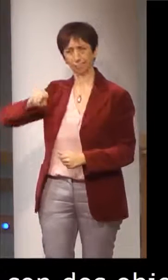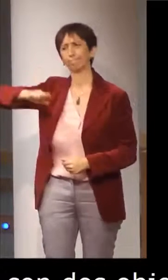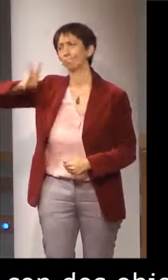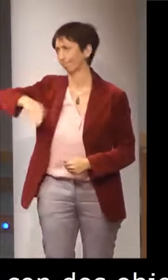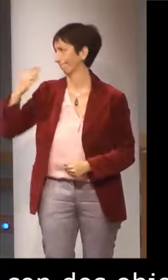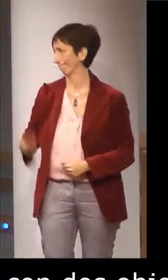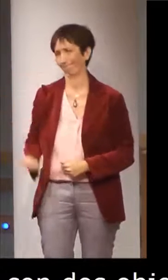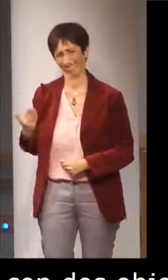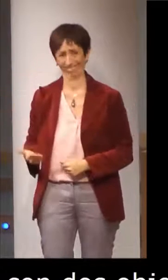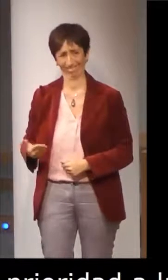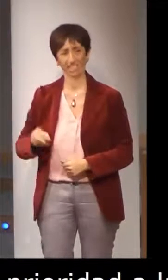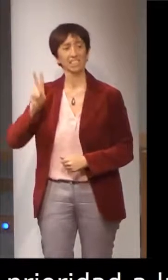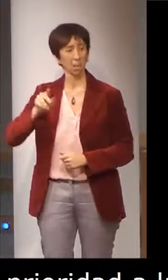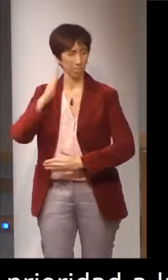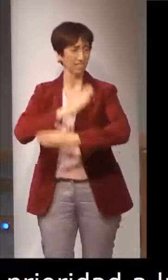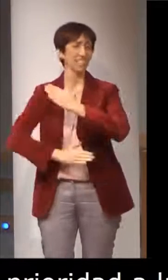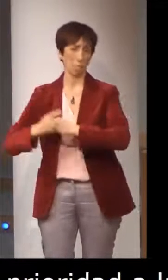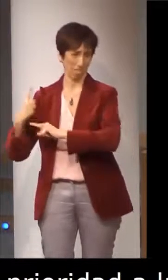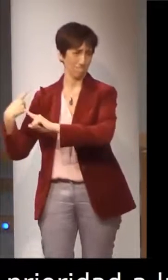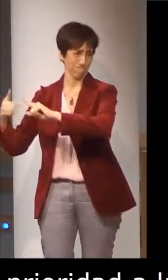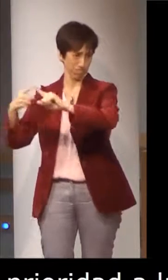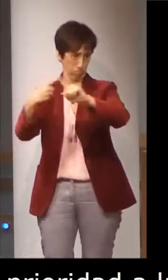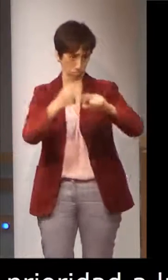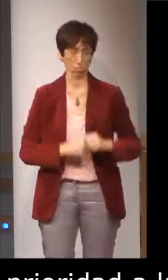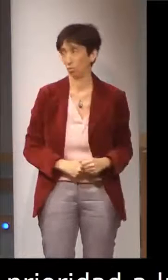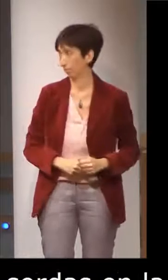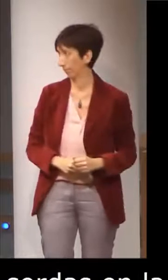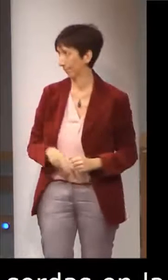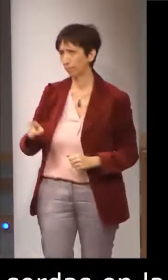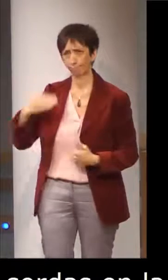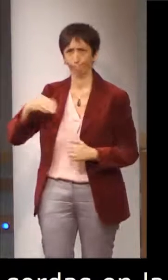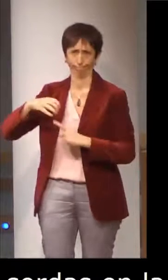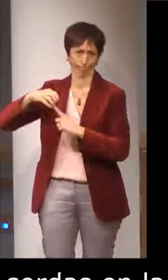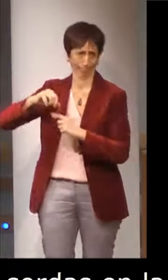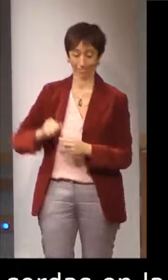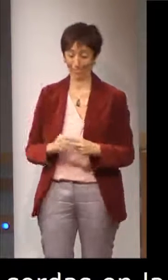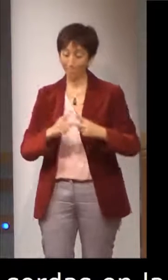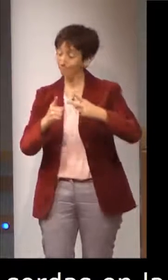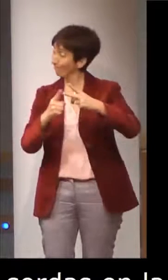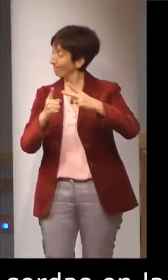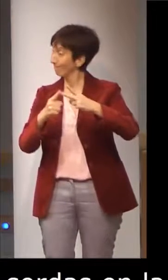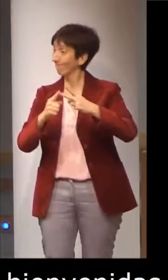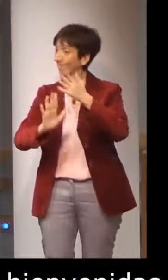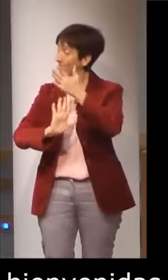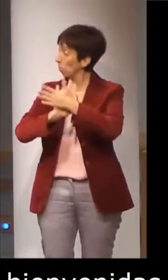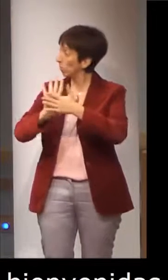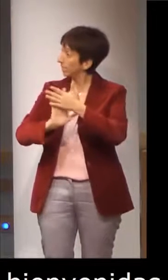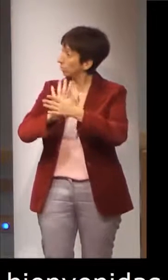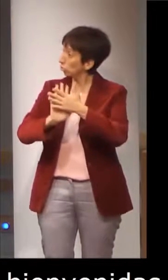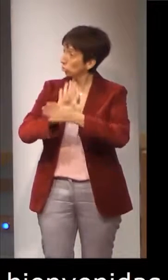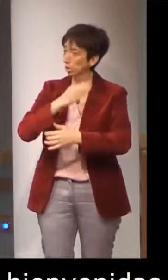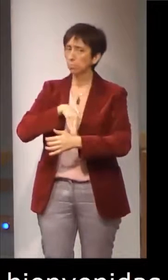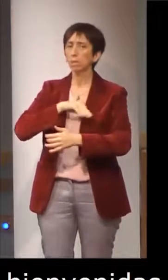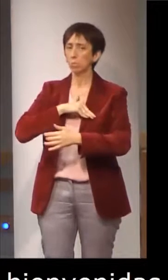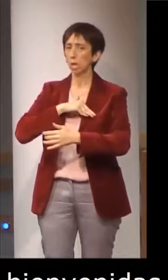en la universidad, que siempre son bienvenidas en la UNED. Es importante también destacar esto de cara a las diferentes